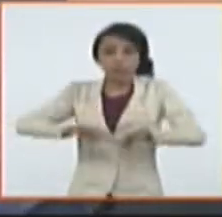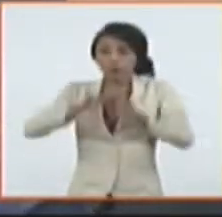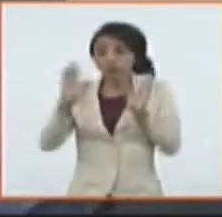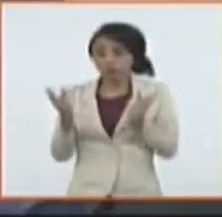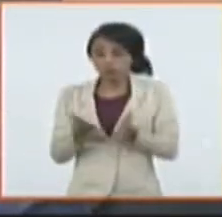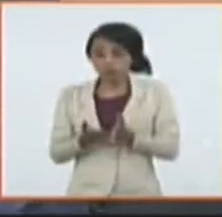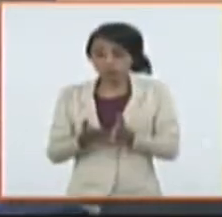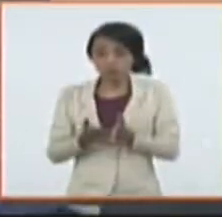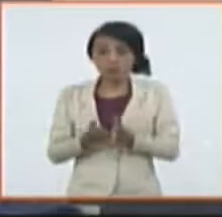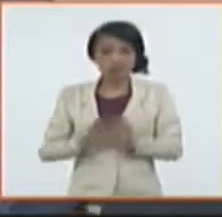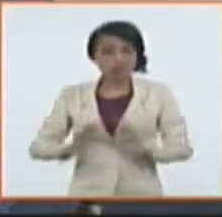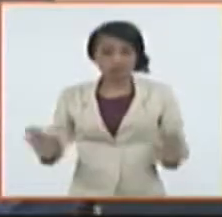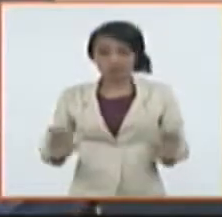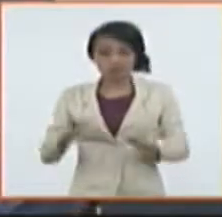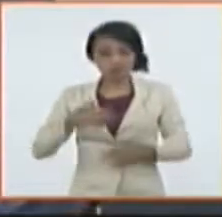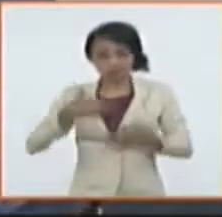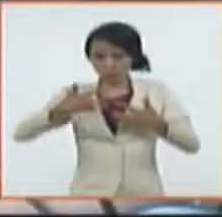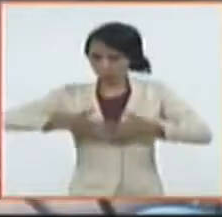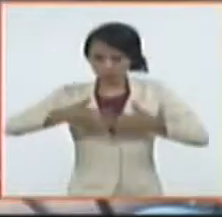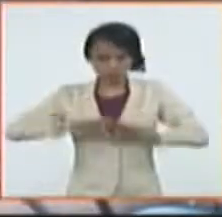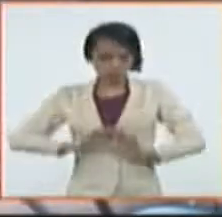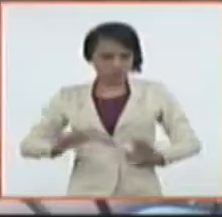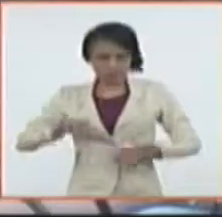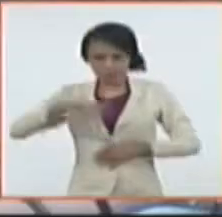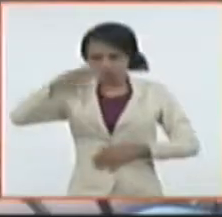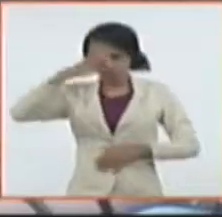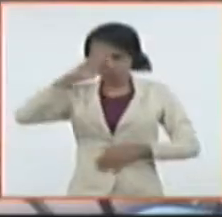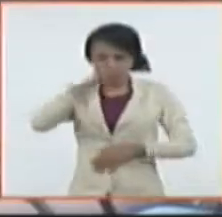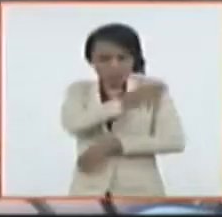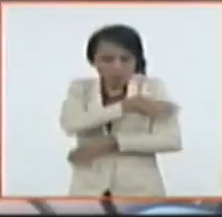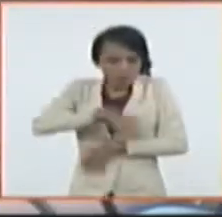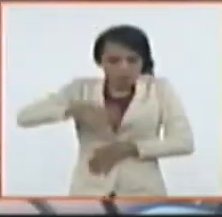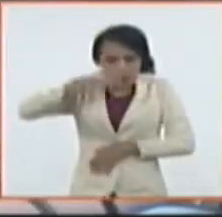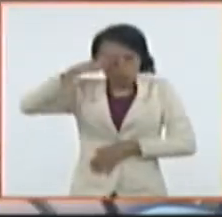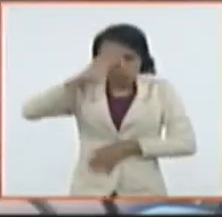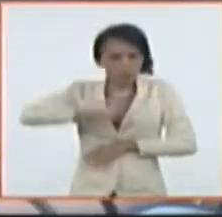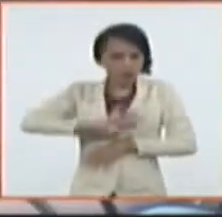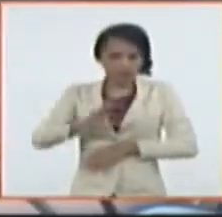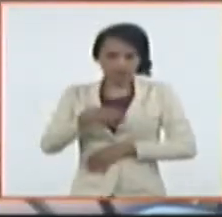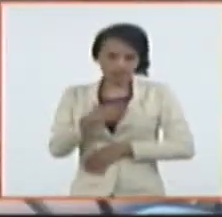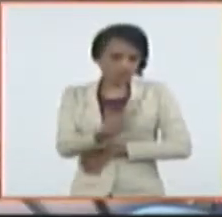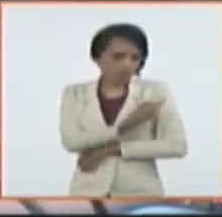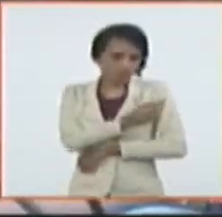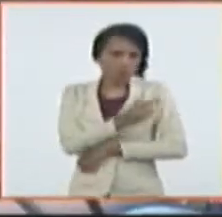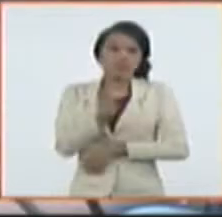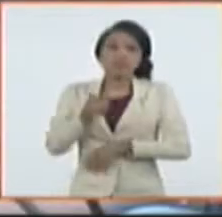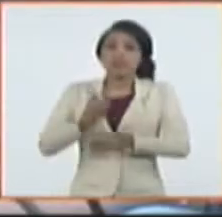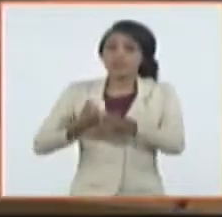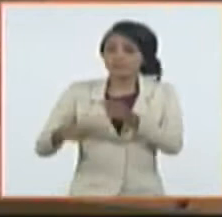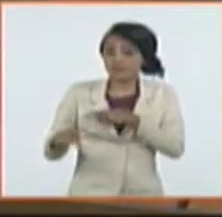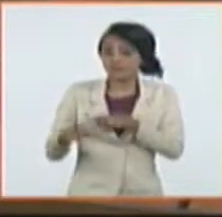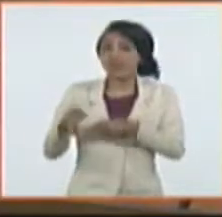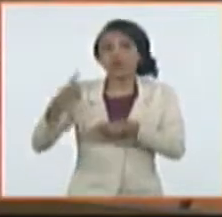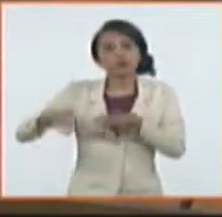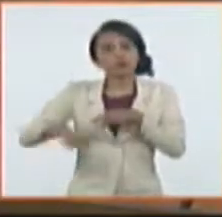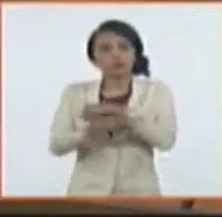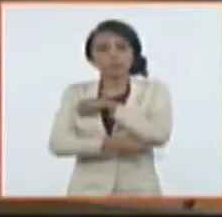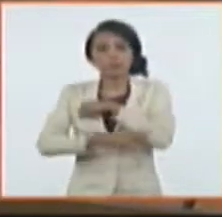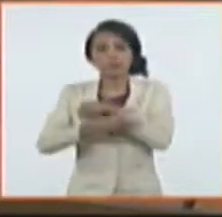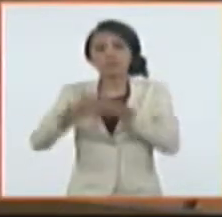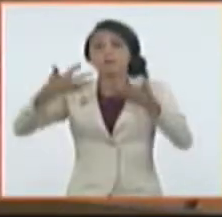para inmunizar de manera completa a la población cubana, potenciar la producción nacional de